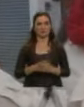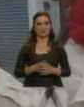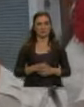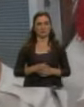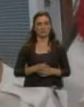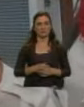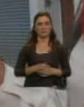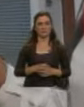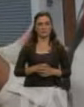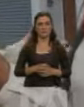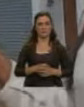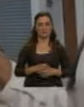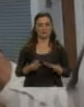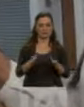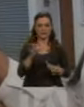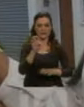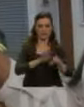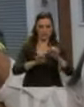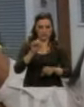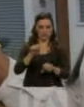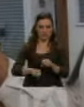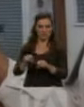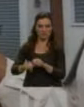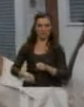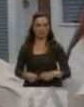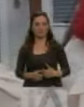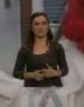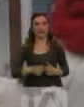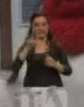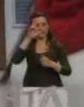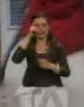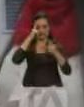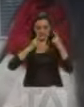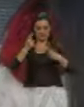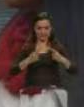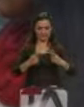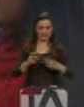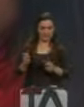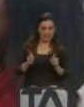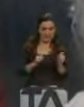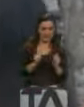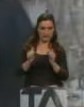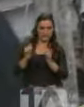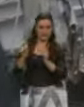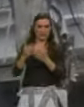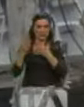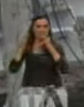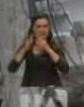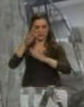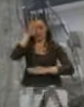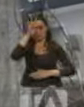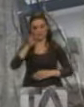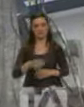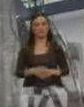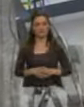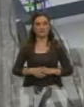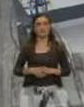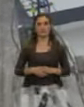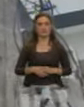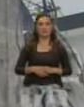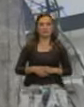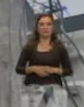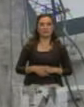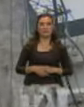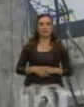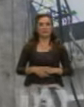tratar de evaluar los daños. Lastimosamente hay 3 heridos que ya han sido llevados a casas de salud. La afectación es